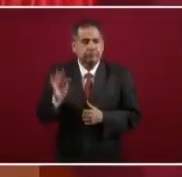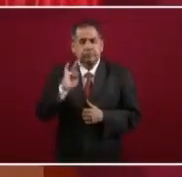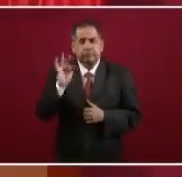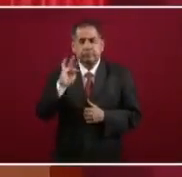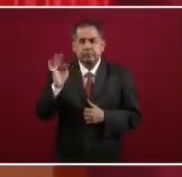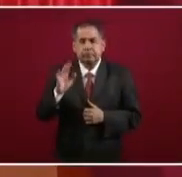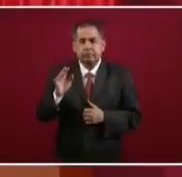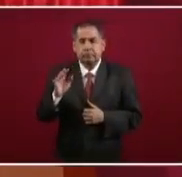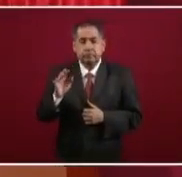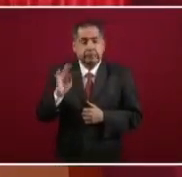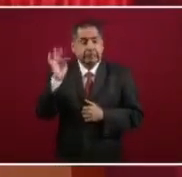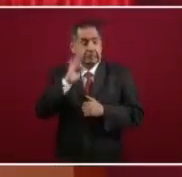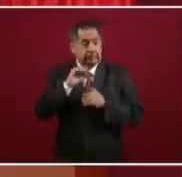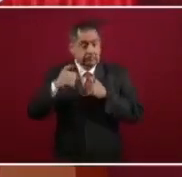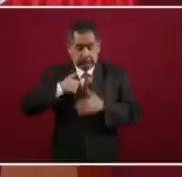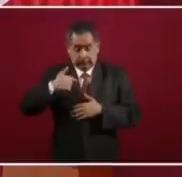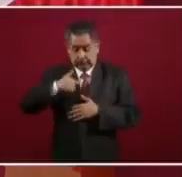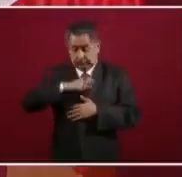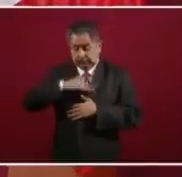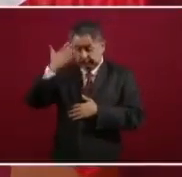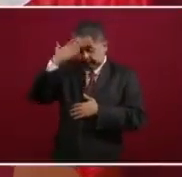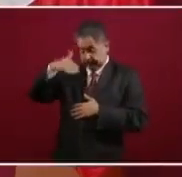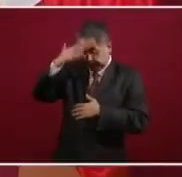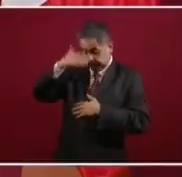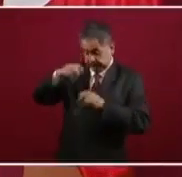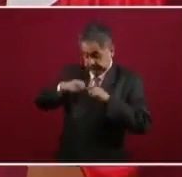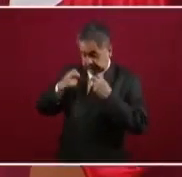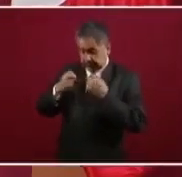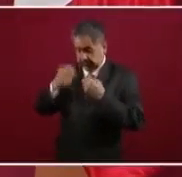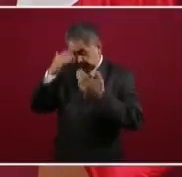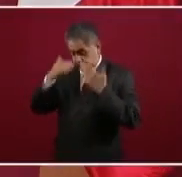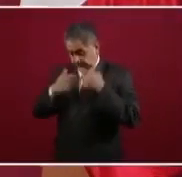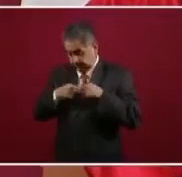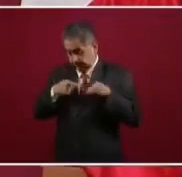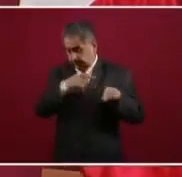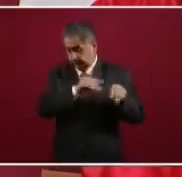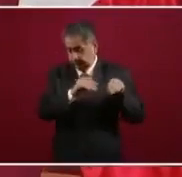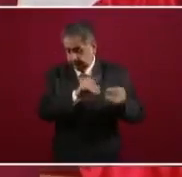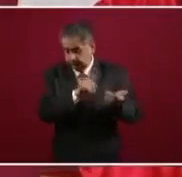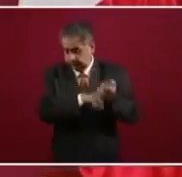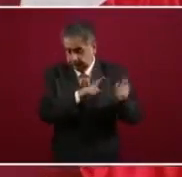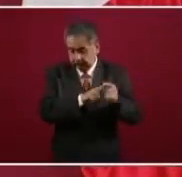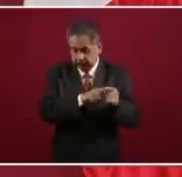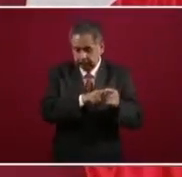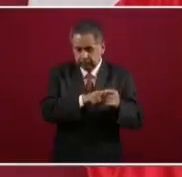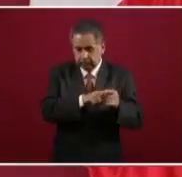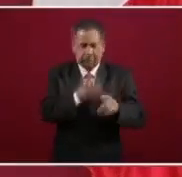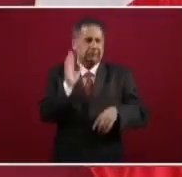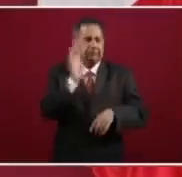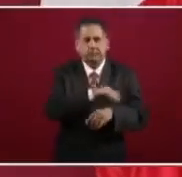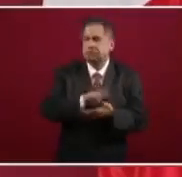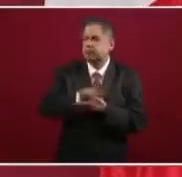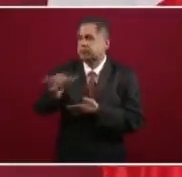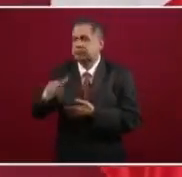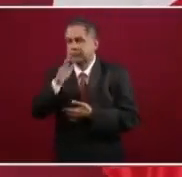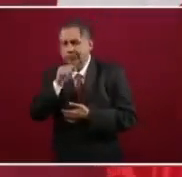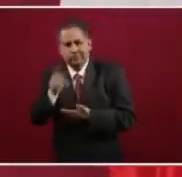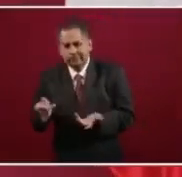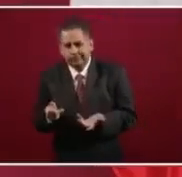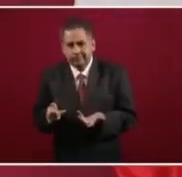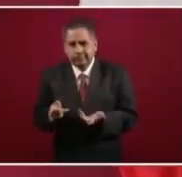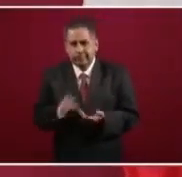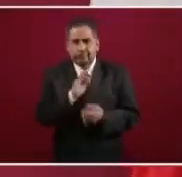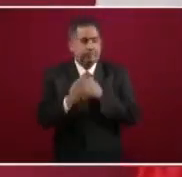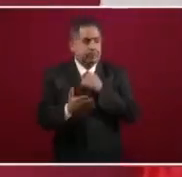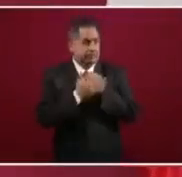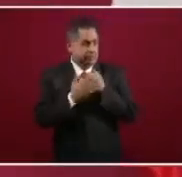hubiese conocido operativo y incluso si hubiese advertido el